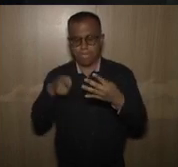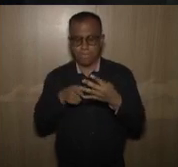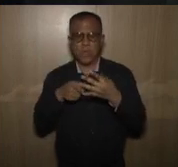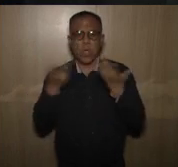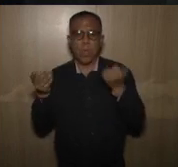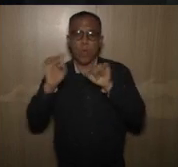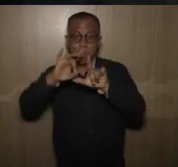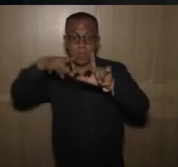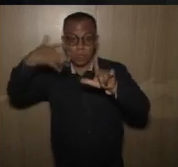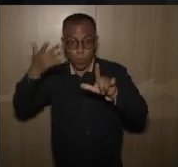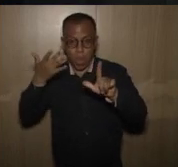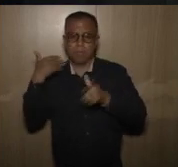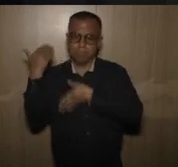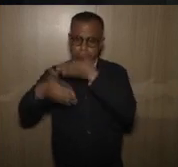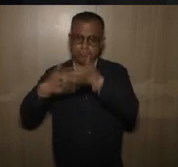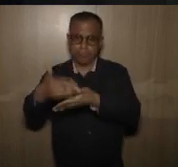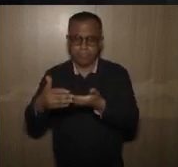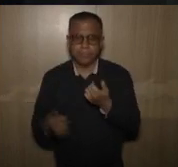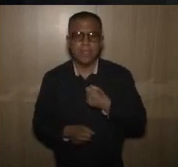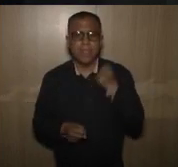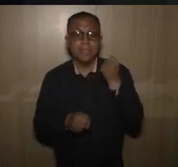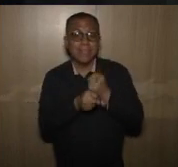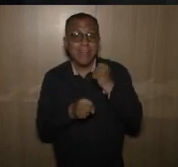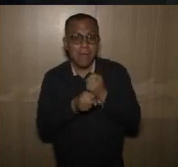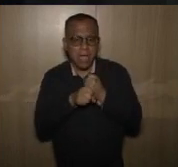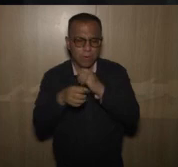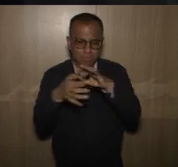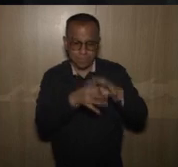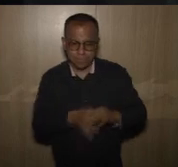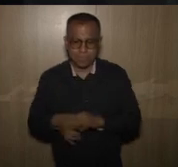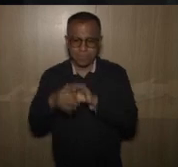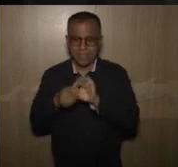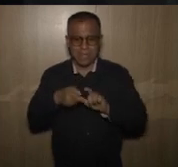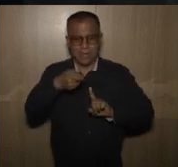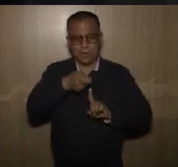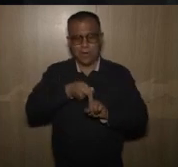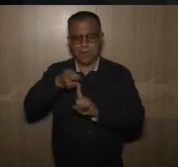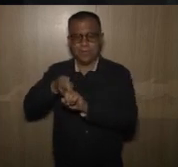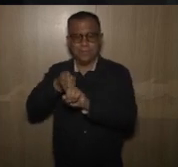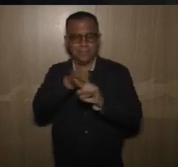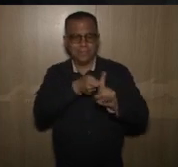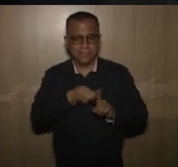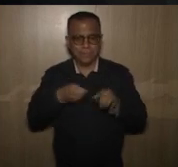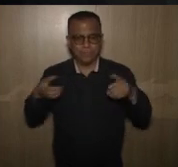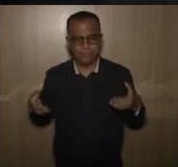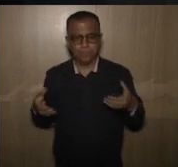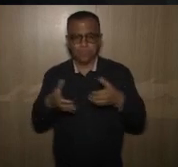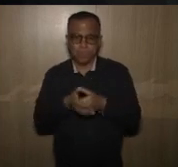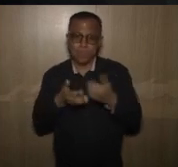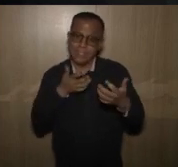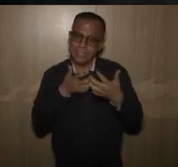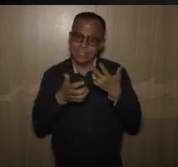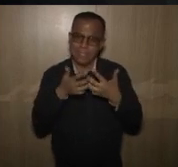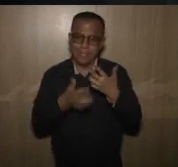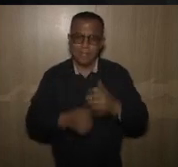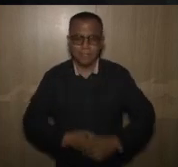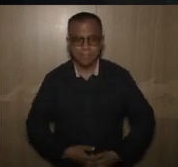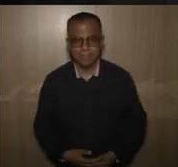online, trabajo colectivo, los roles en el marco del sistema,